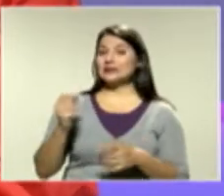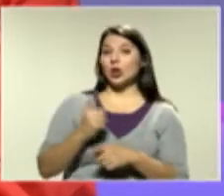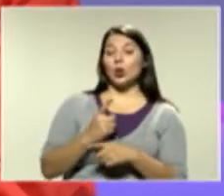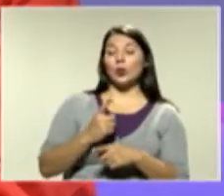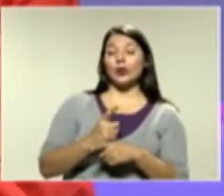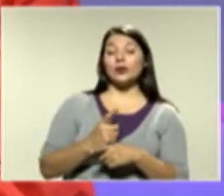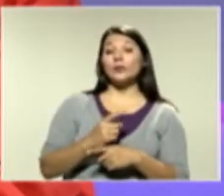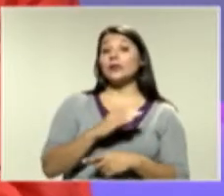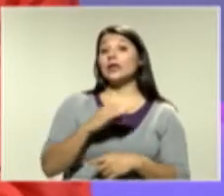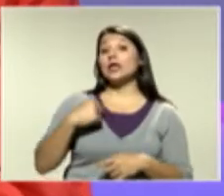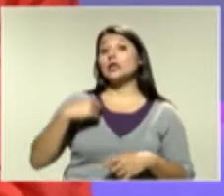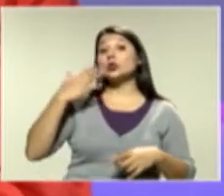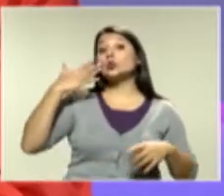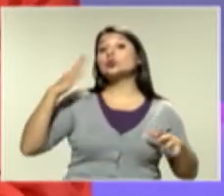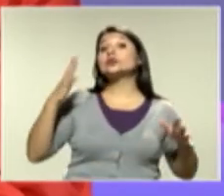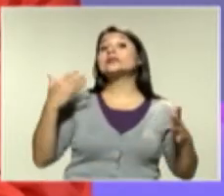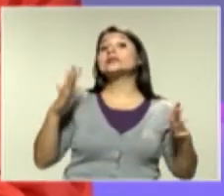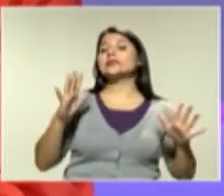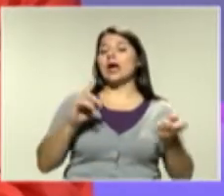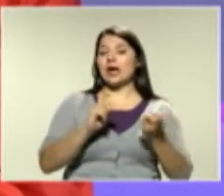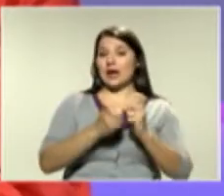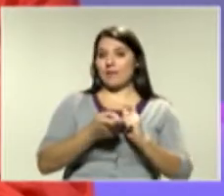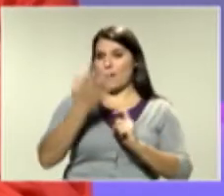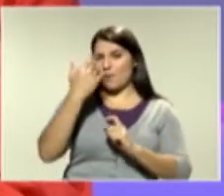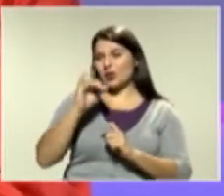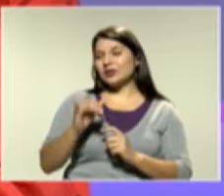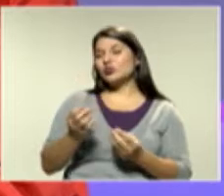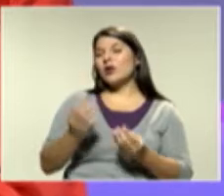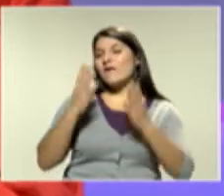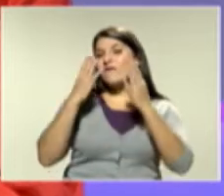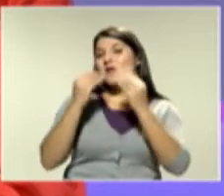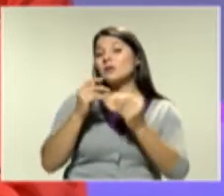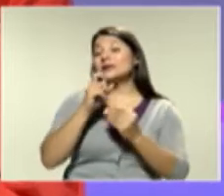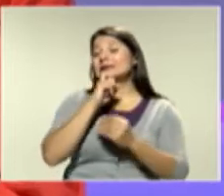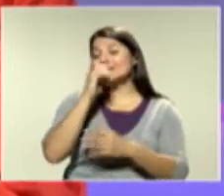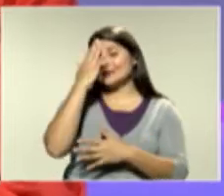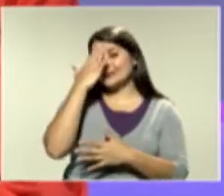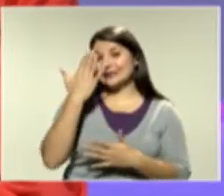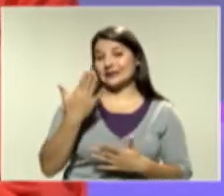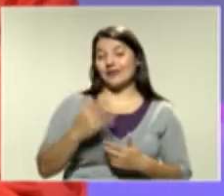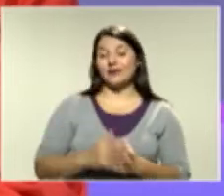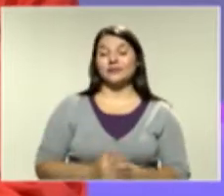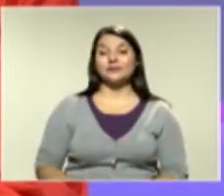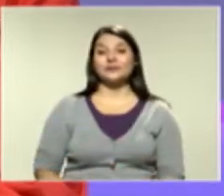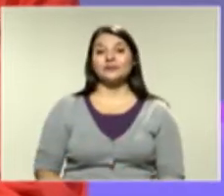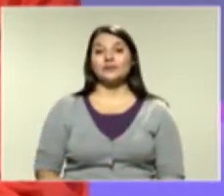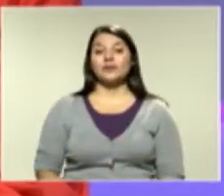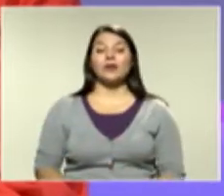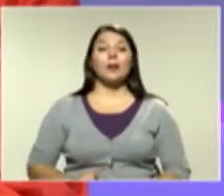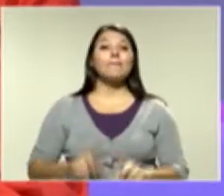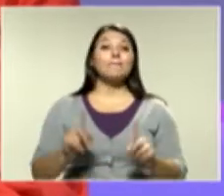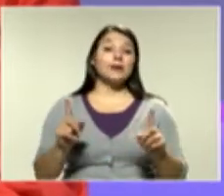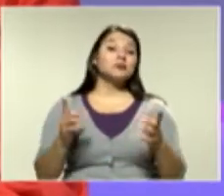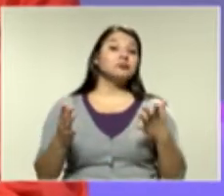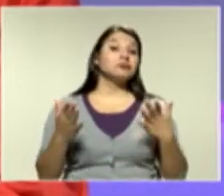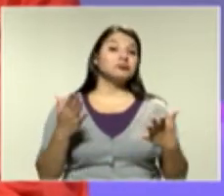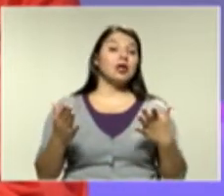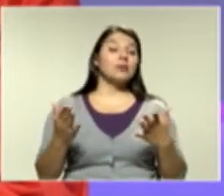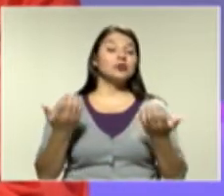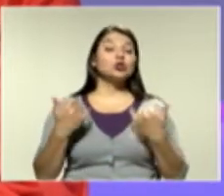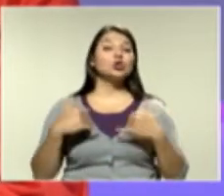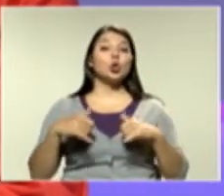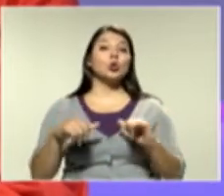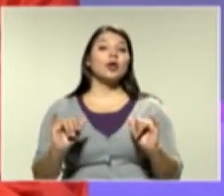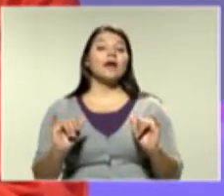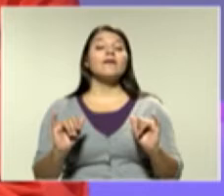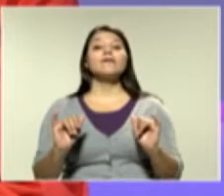que no sé si ha cambiado, ¿verdad? Porque es un dato difícil de obtener, el de intoxicaciones, pero posiblemente sigue siendo